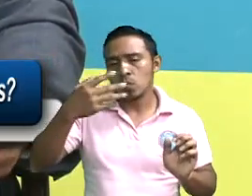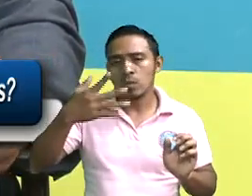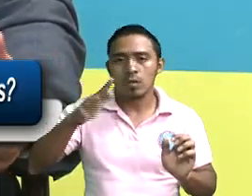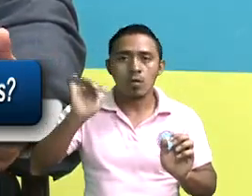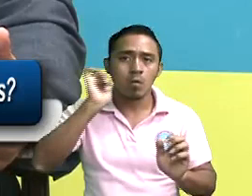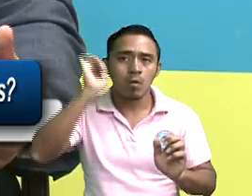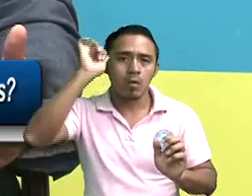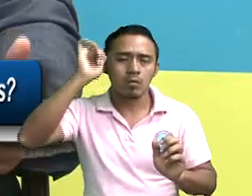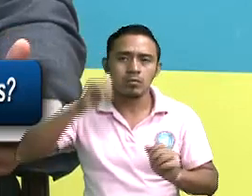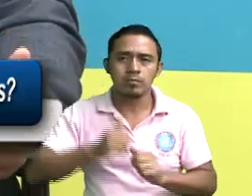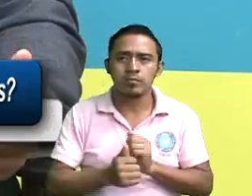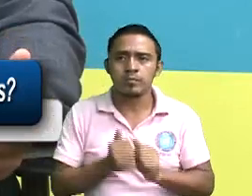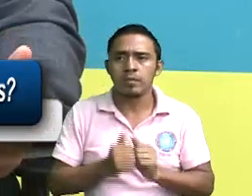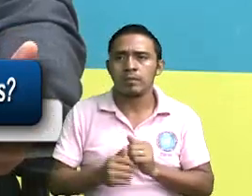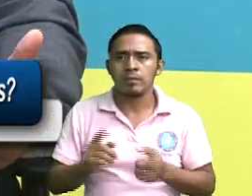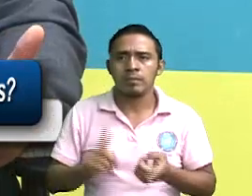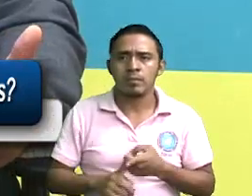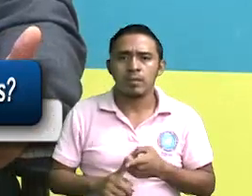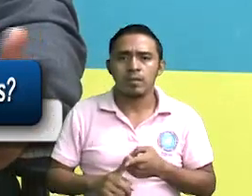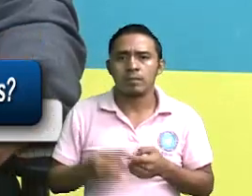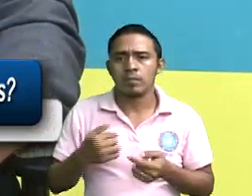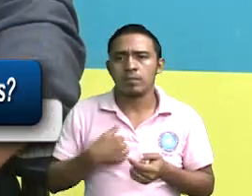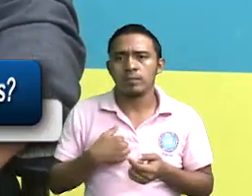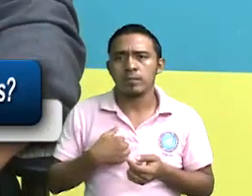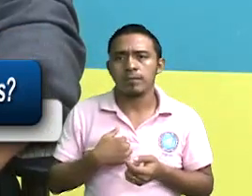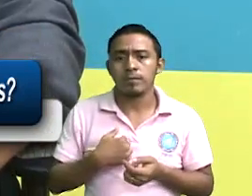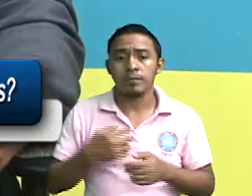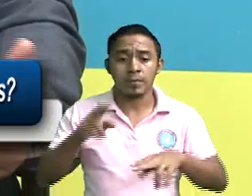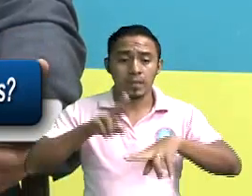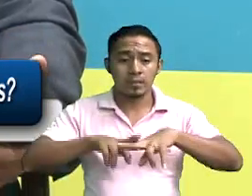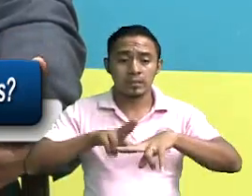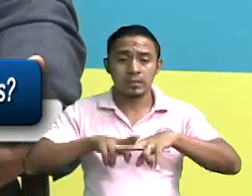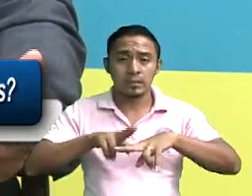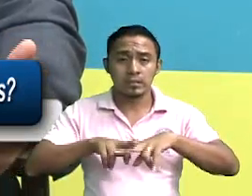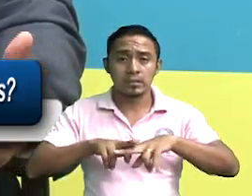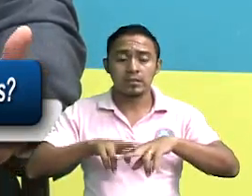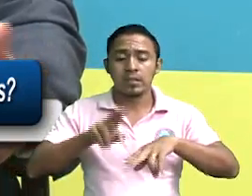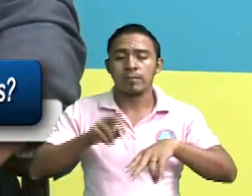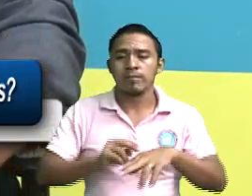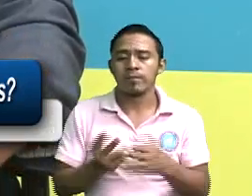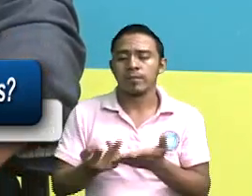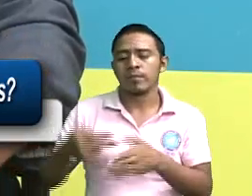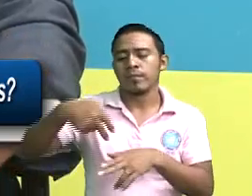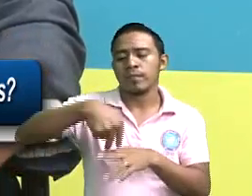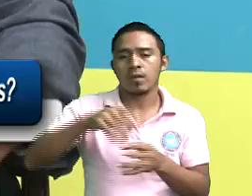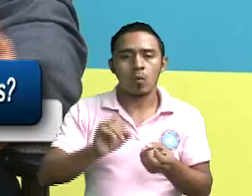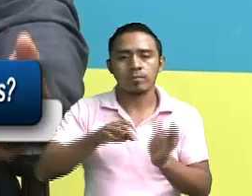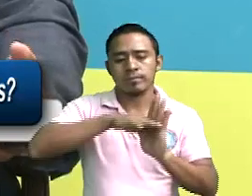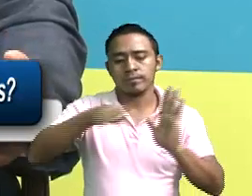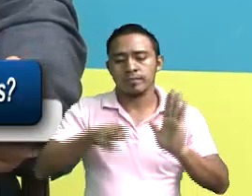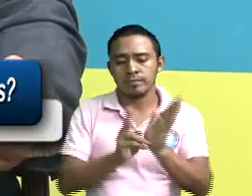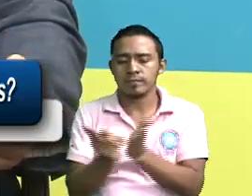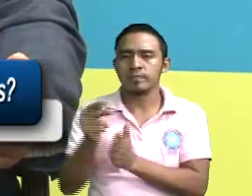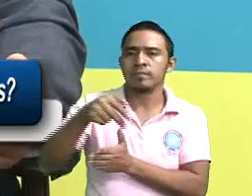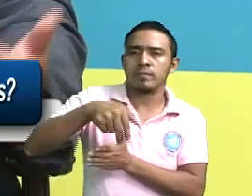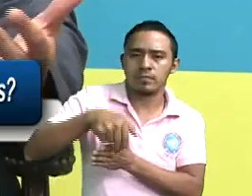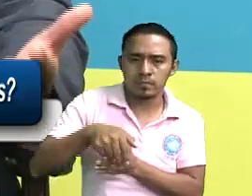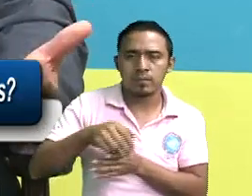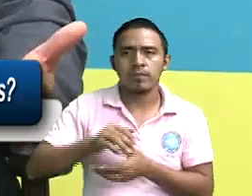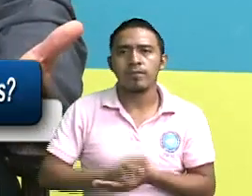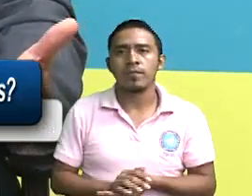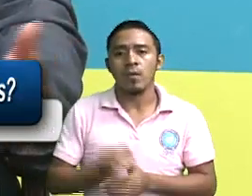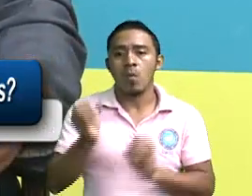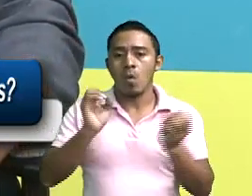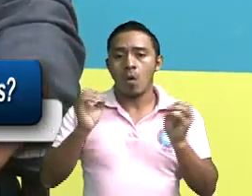luego tiene problema o dificultad para levantarse desde una silla o desde la cama, ponerse en pie, a veces para subir